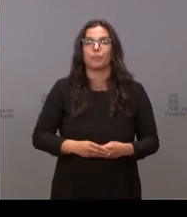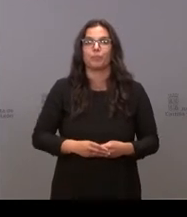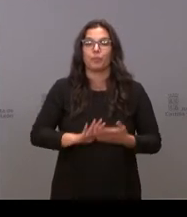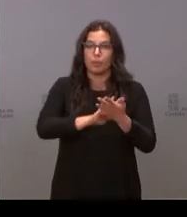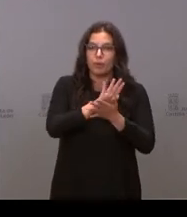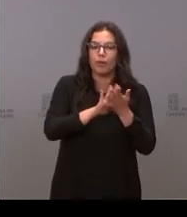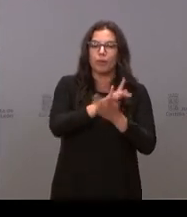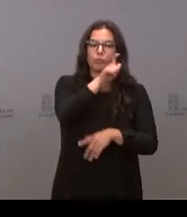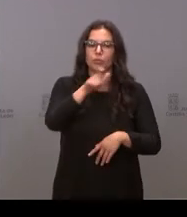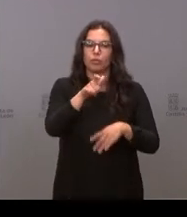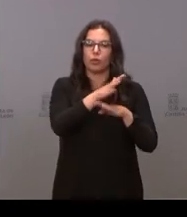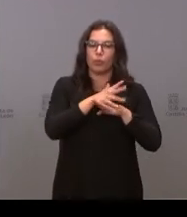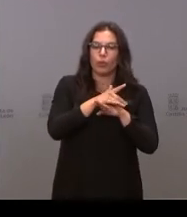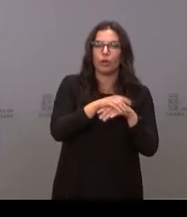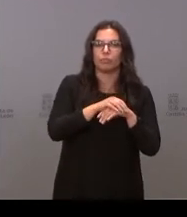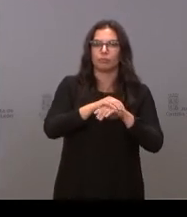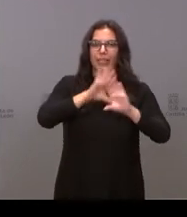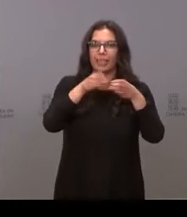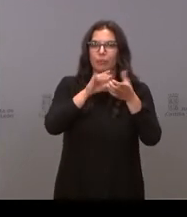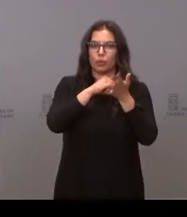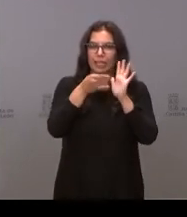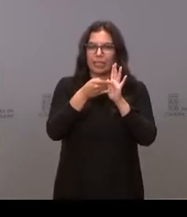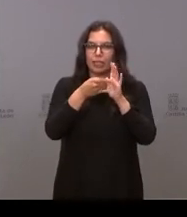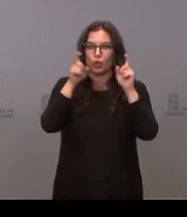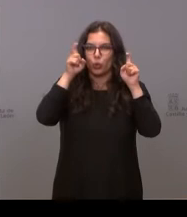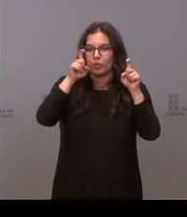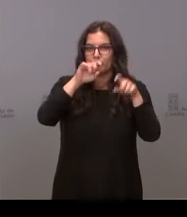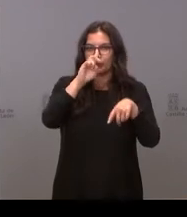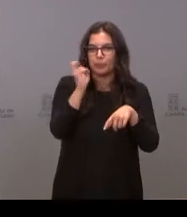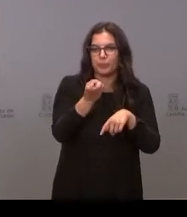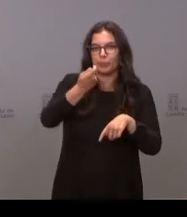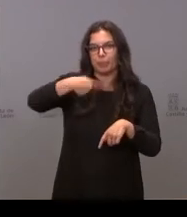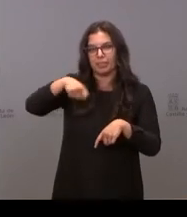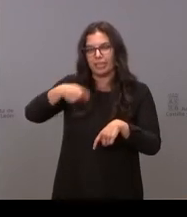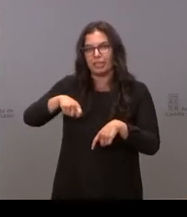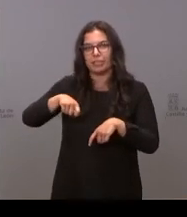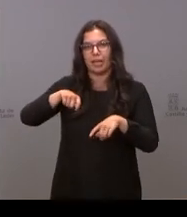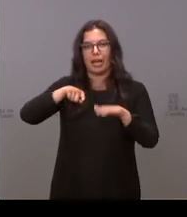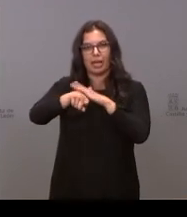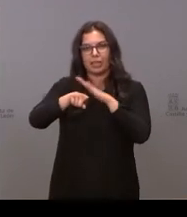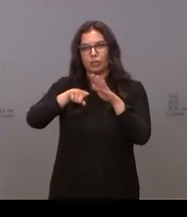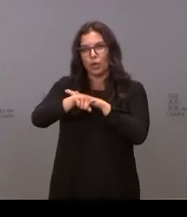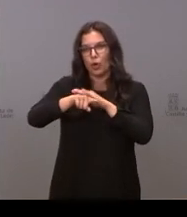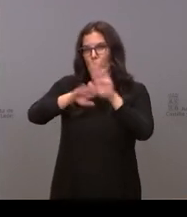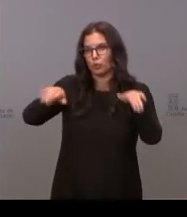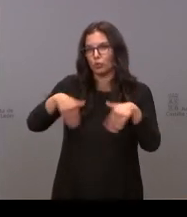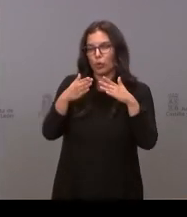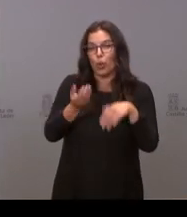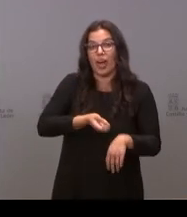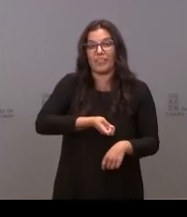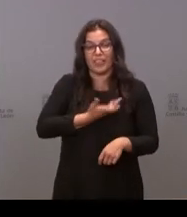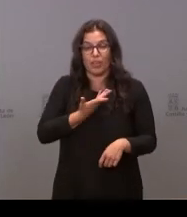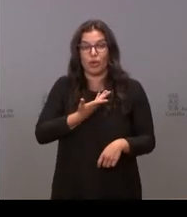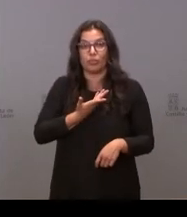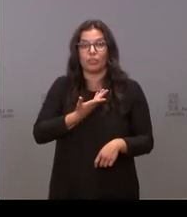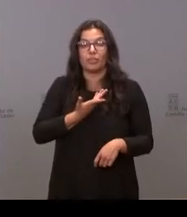los jugadores, del equipo técnico, del presidente y de toda la gestión deportiva, de la afición,